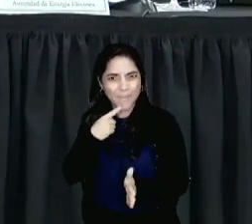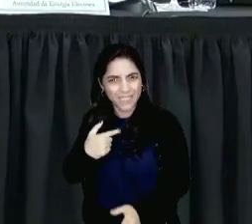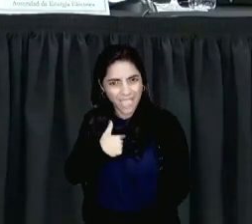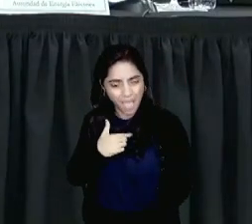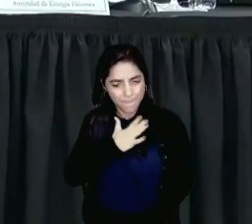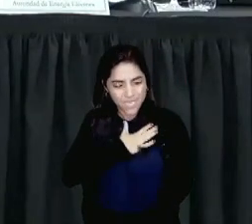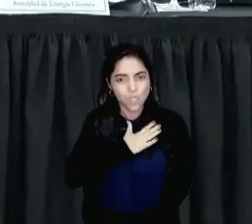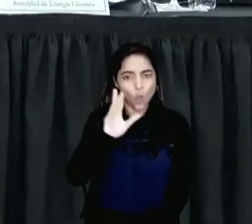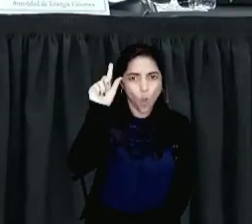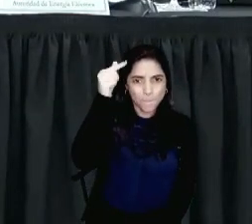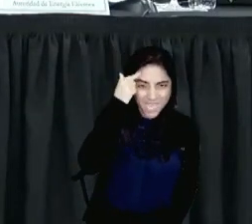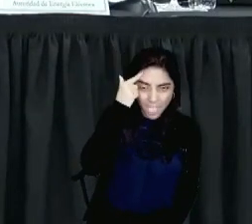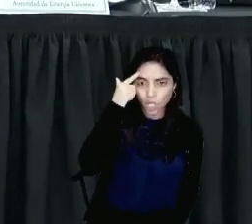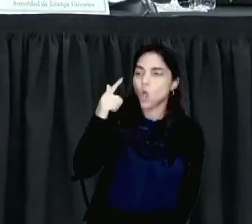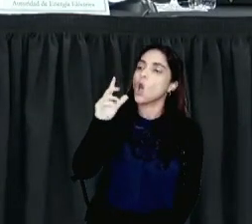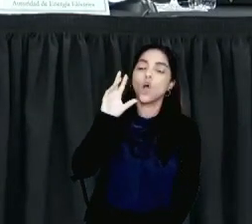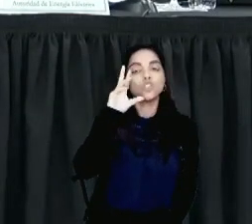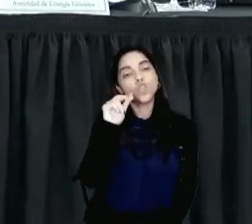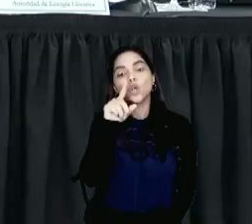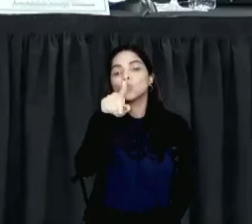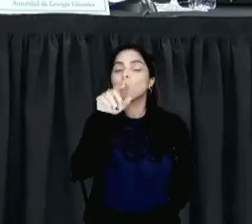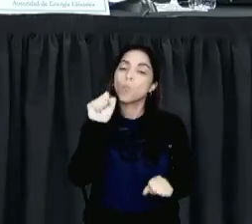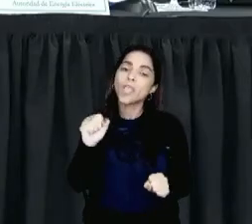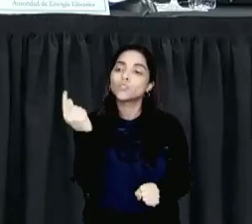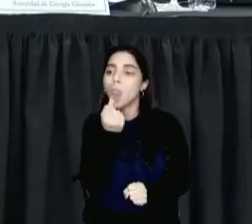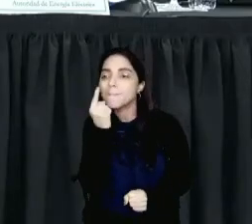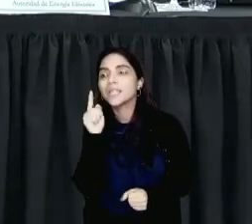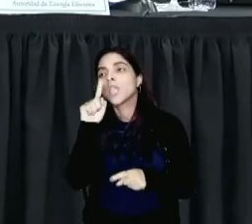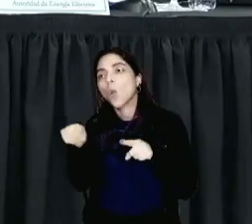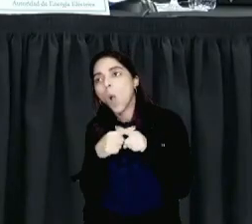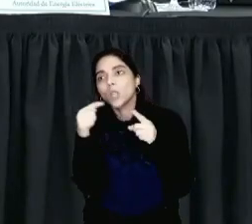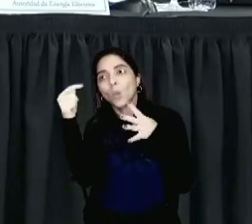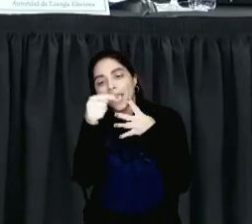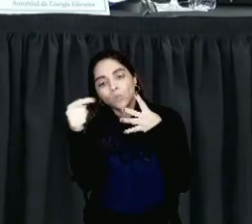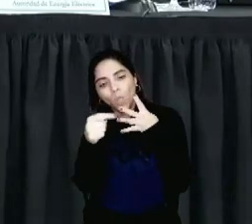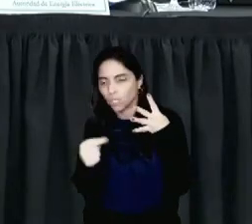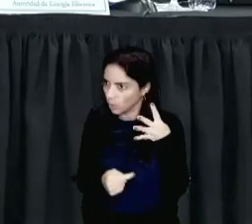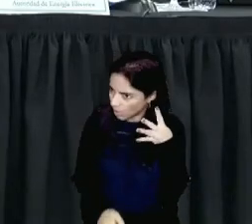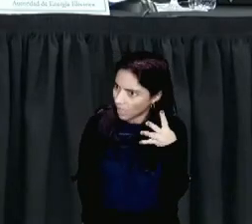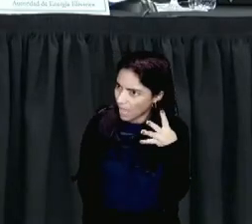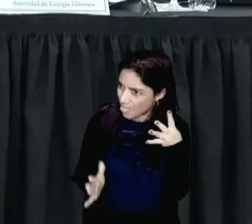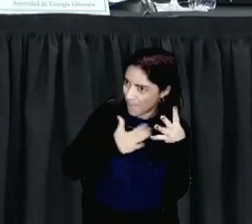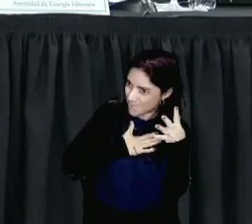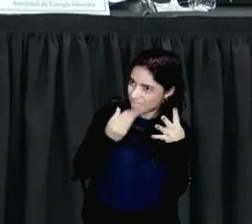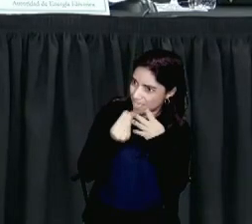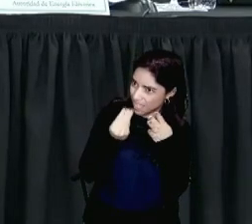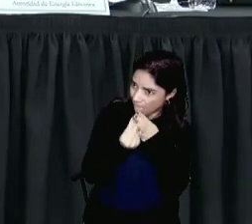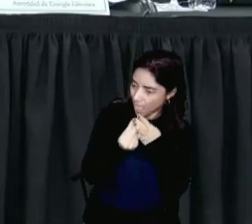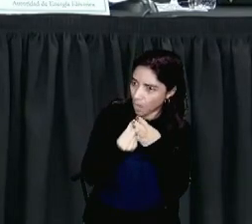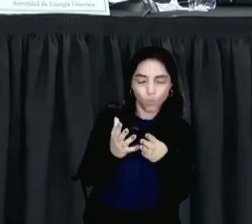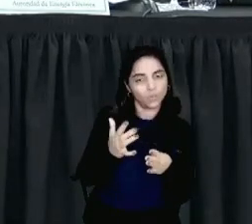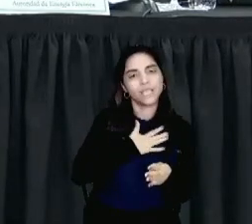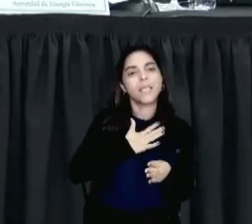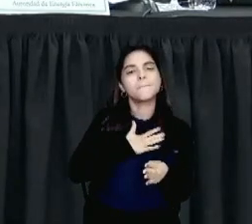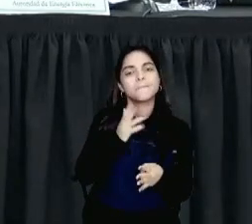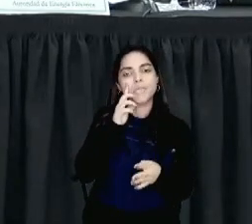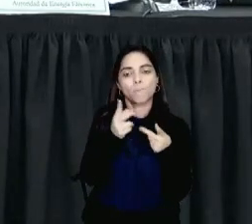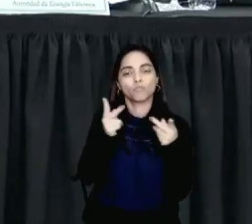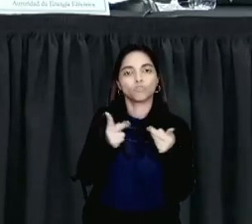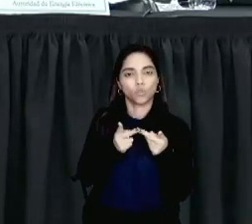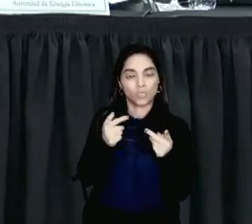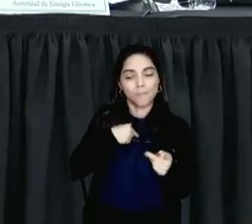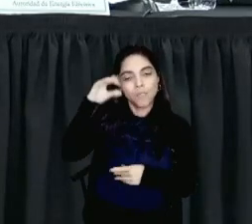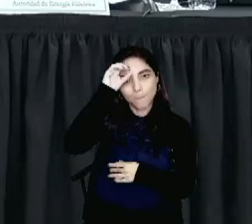gobierno condiciones de cómo cuándo y có yo puedo acceder a la información que nosotros somos los dueños Esa es la postura de Prepa y y más